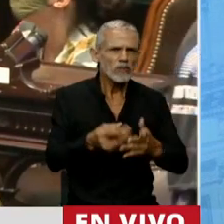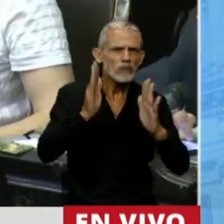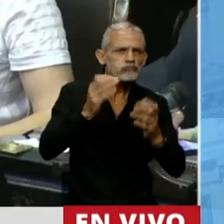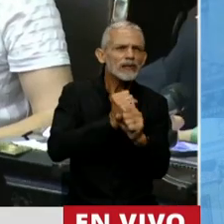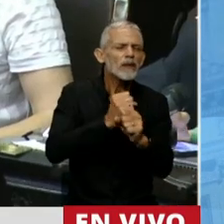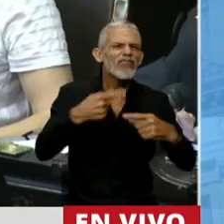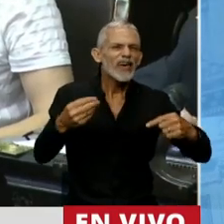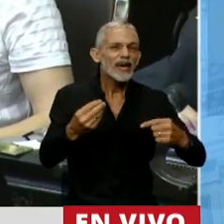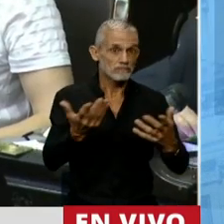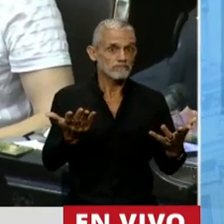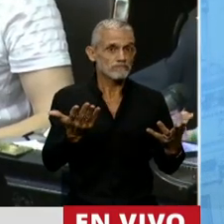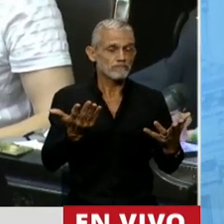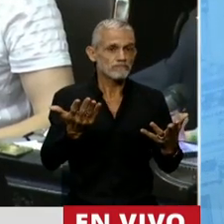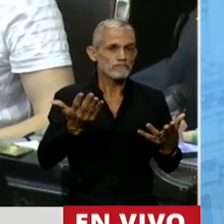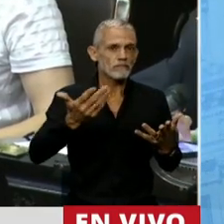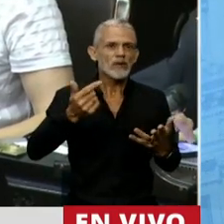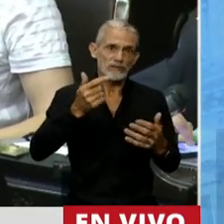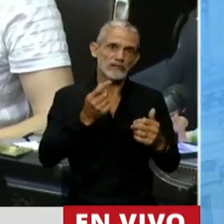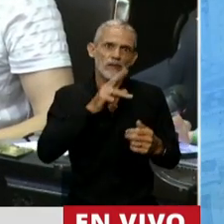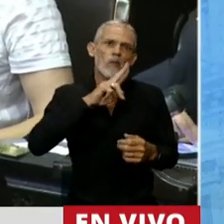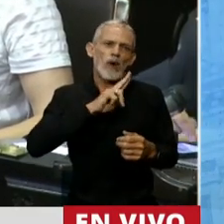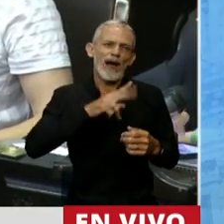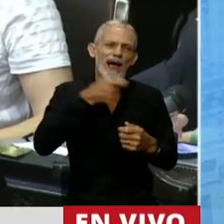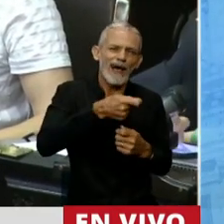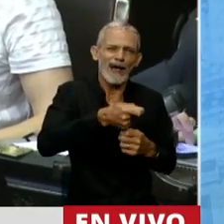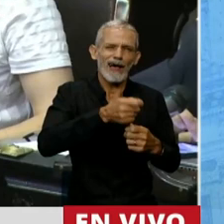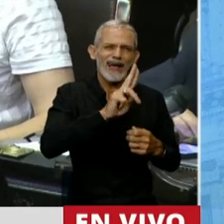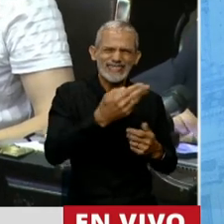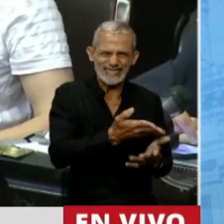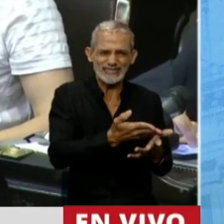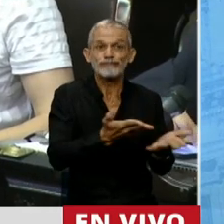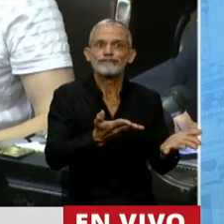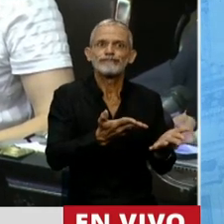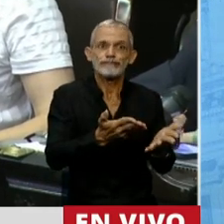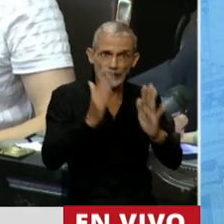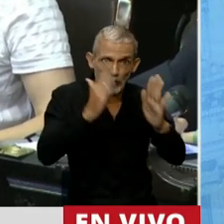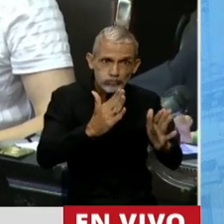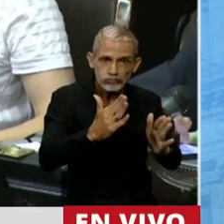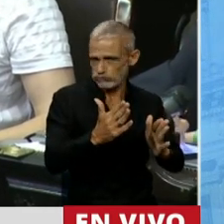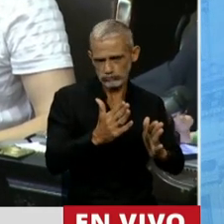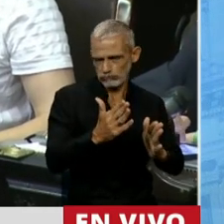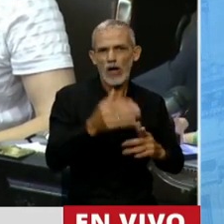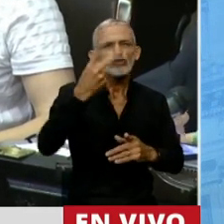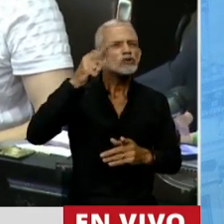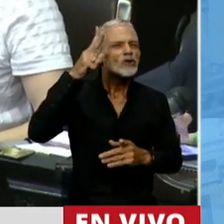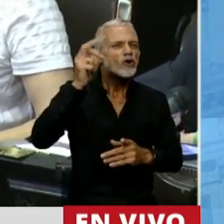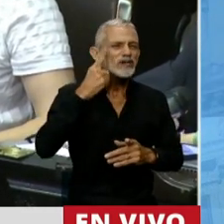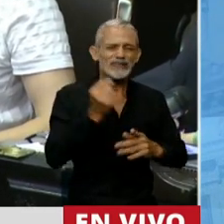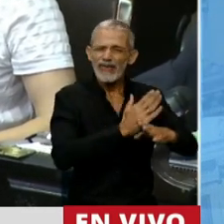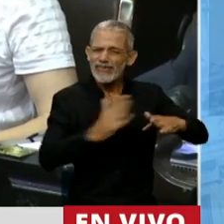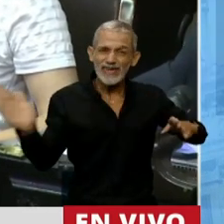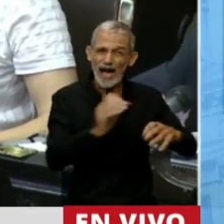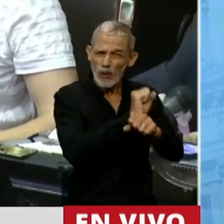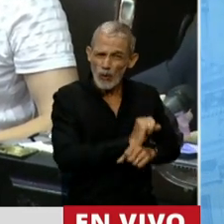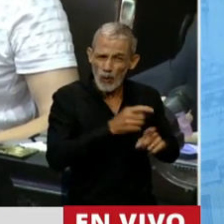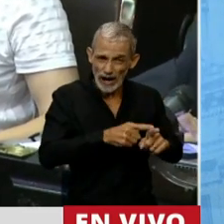dedicaron si justamente los femicidios no fueron atendidos. Las cifras. En 280 días de cuarentena